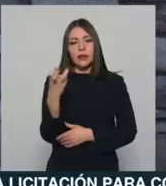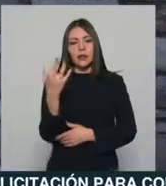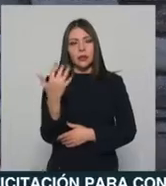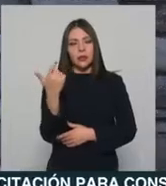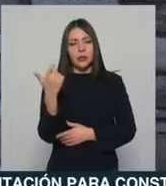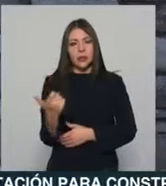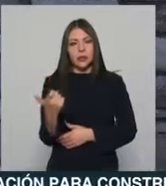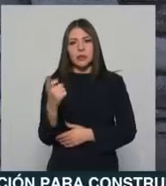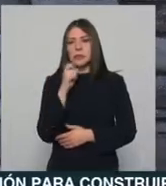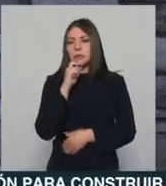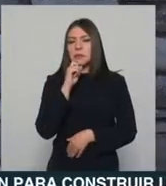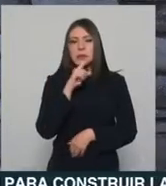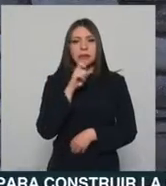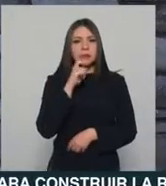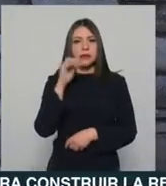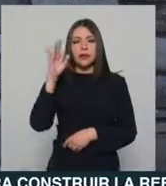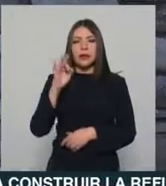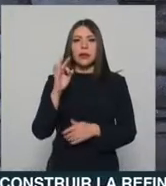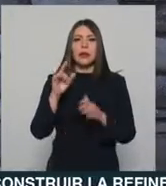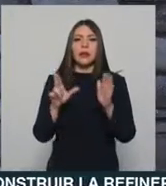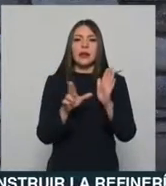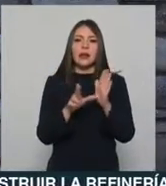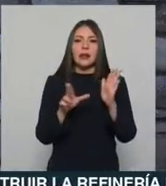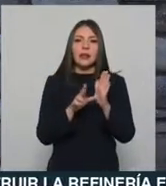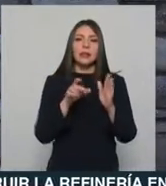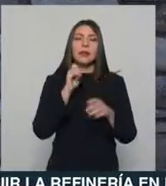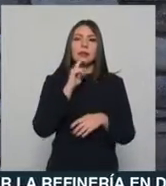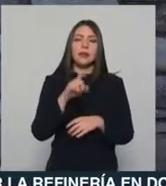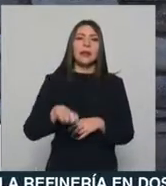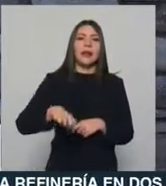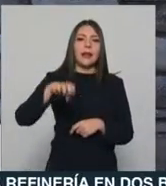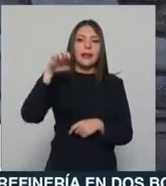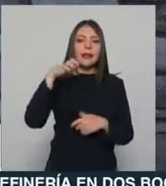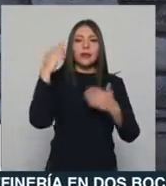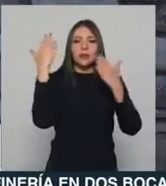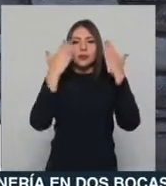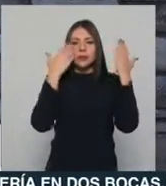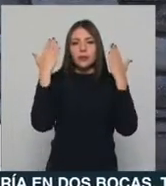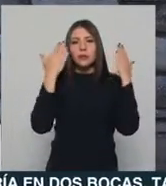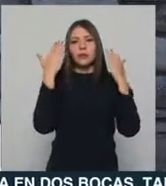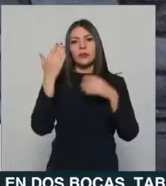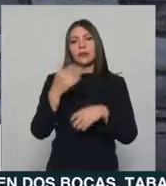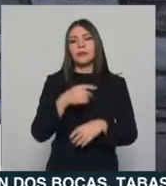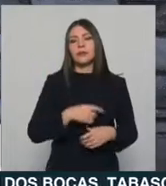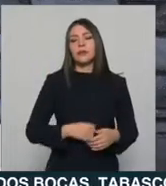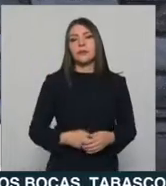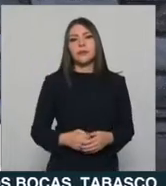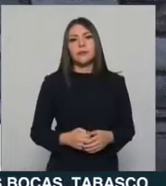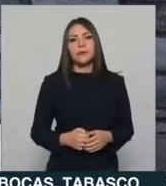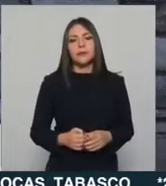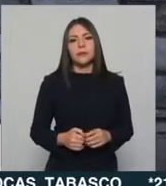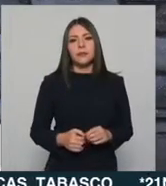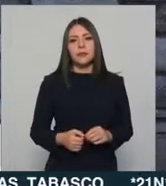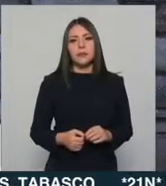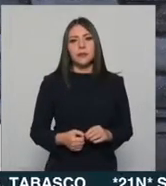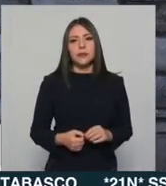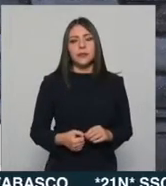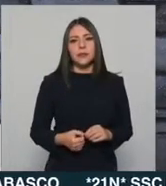con los descuentos de siempre, estudiantes, maestros, adultos mayores. Los pueden comprar vía redes